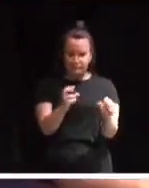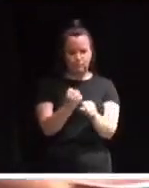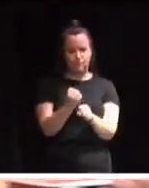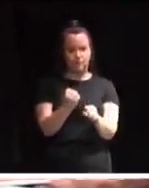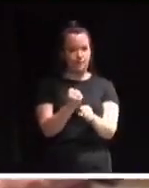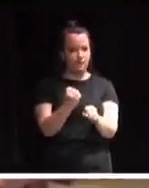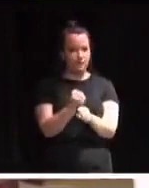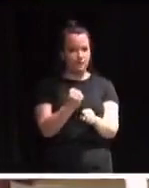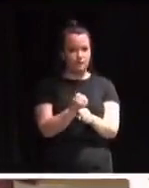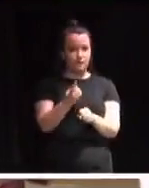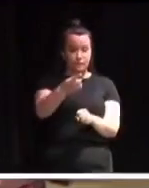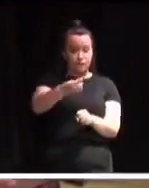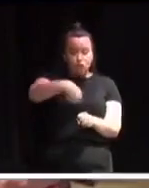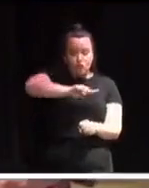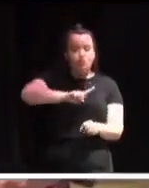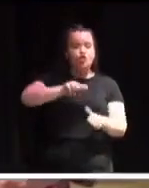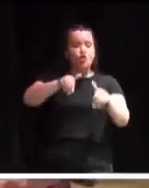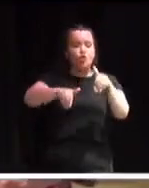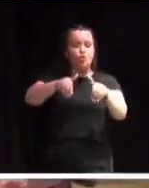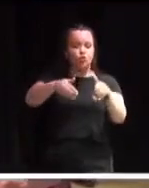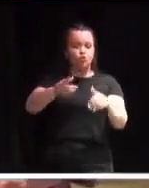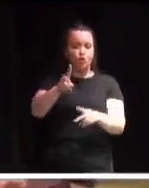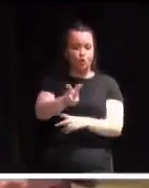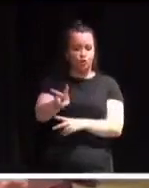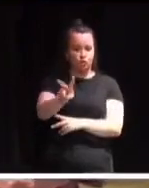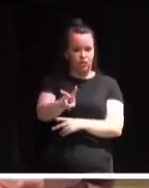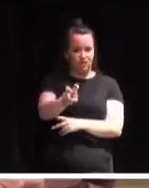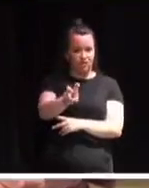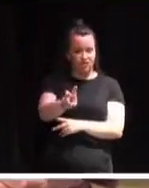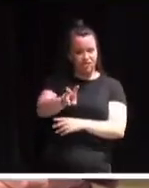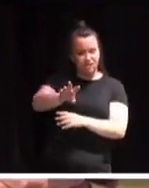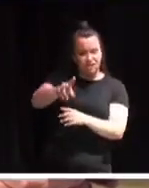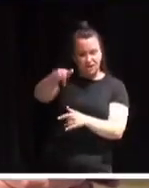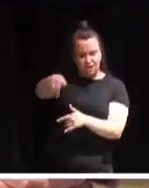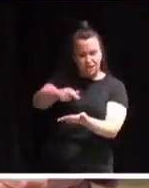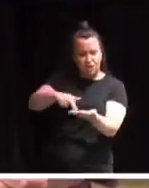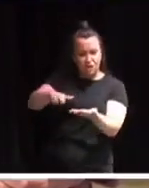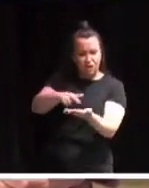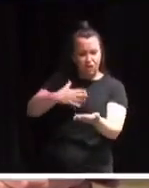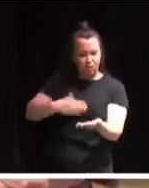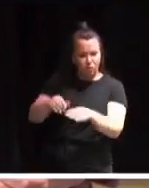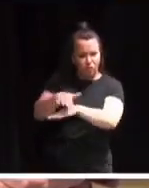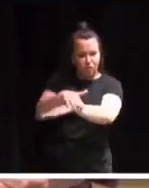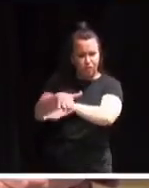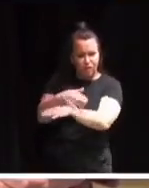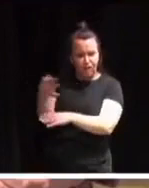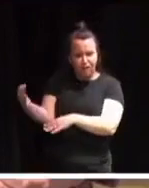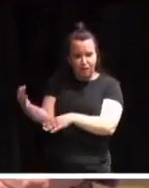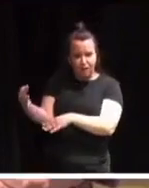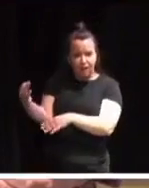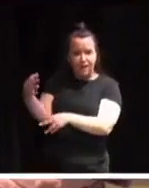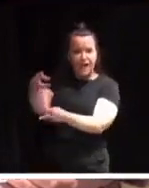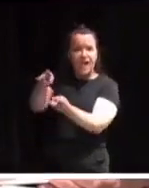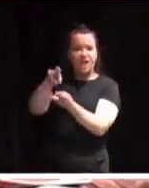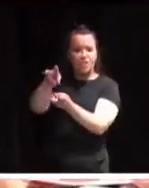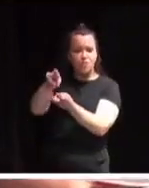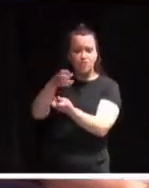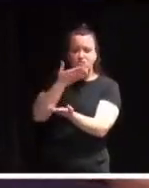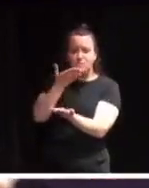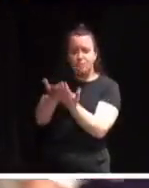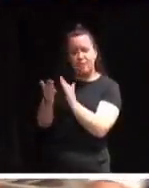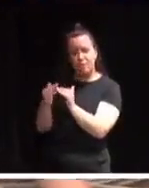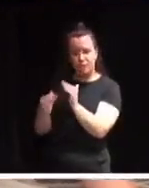este es nuestro voto útil y mientras tanto qué es lo que hace el gobierno de la región de murcia pedir bajar impuestos compañeros y